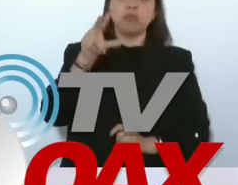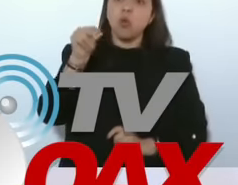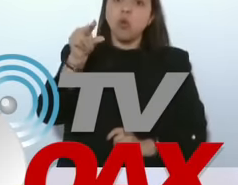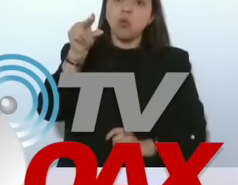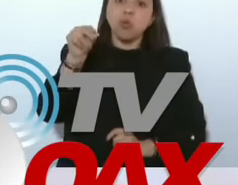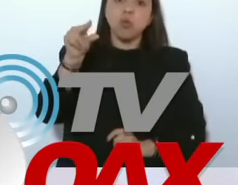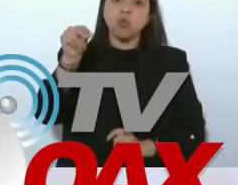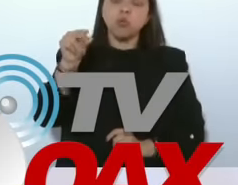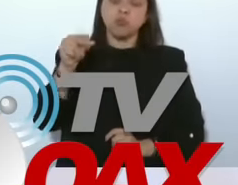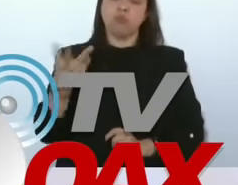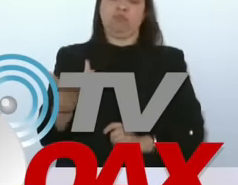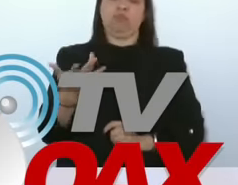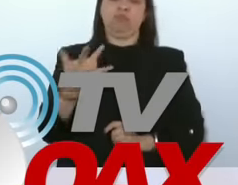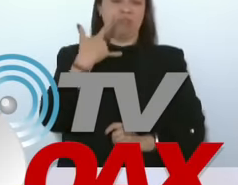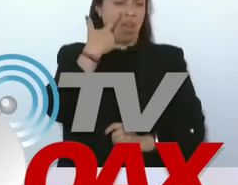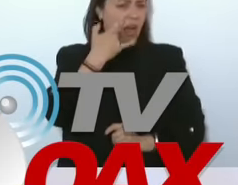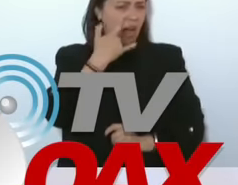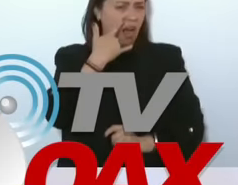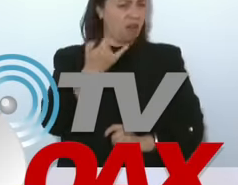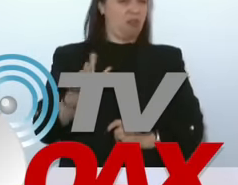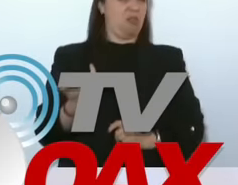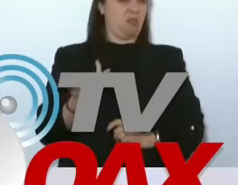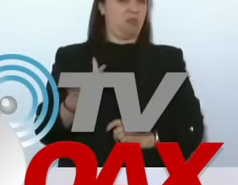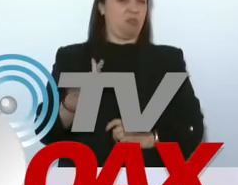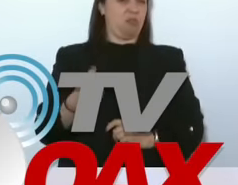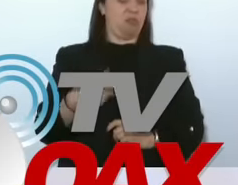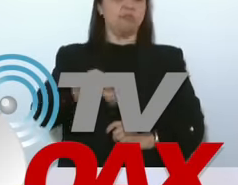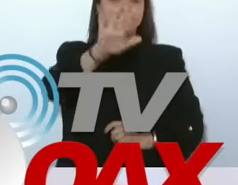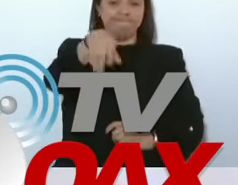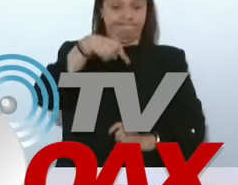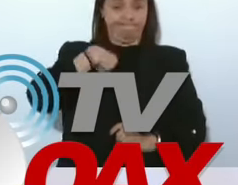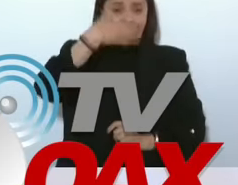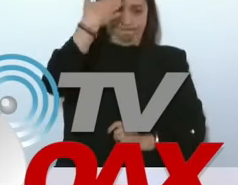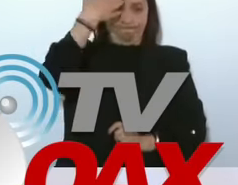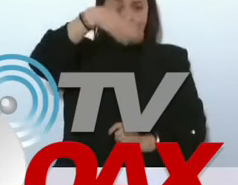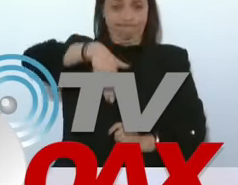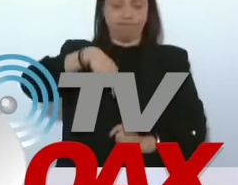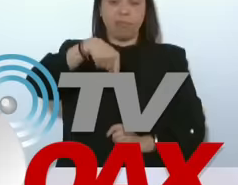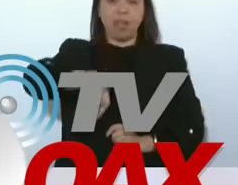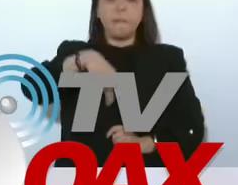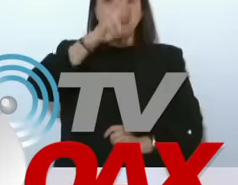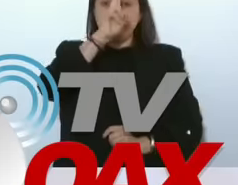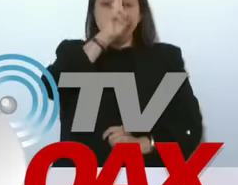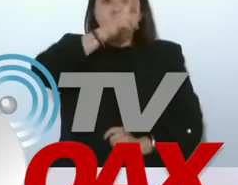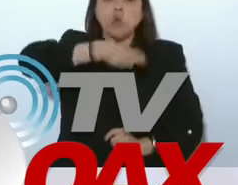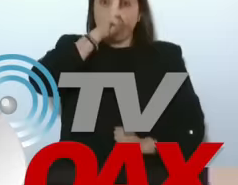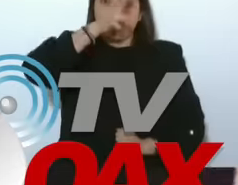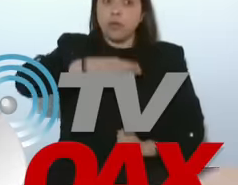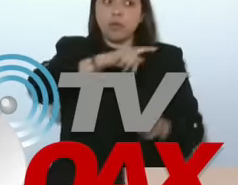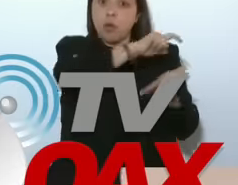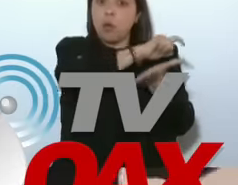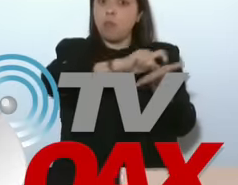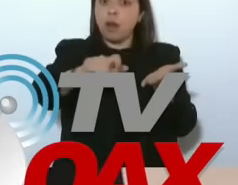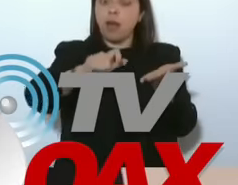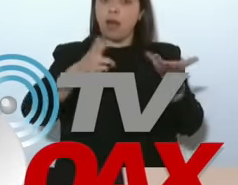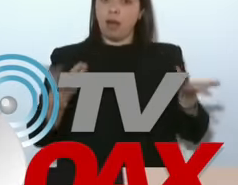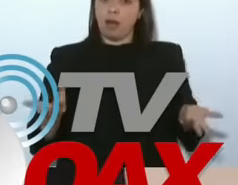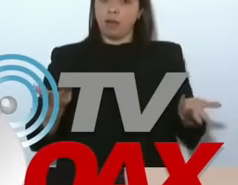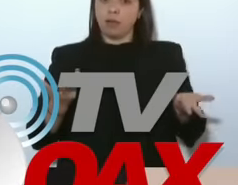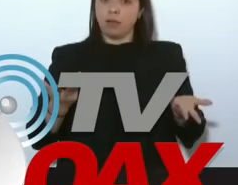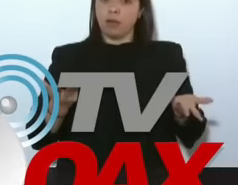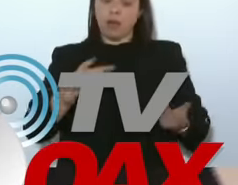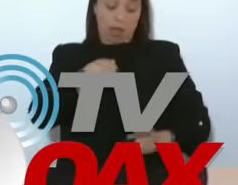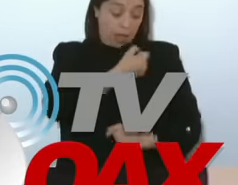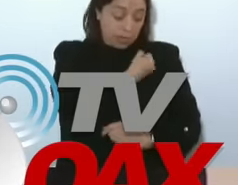que estaba prohibido comprar medicinas en el extranjero? El sector